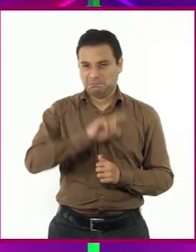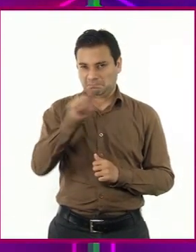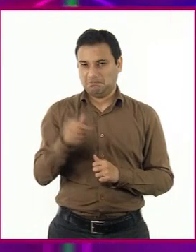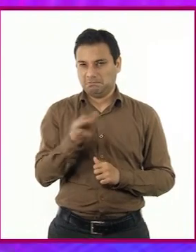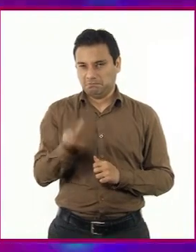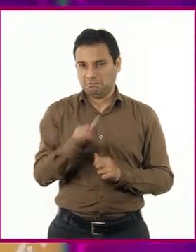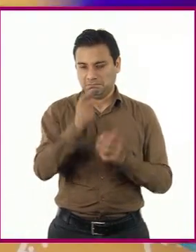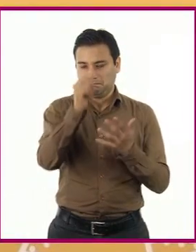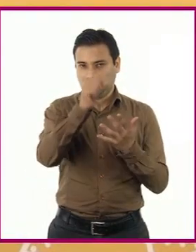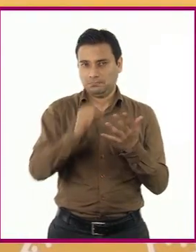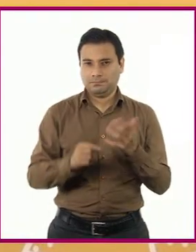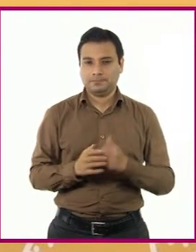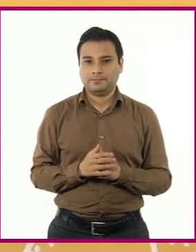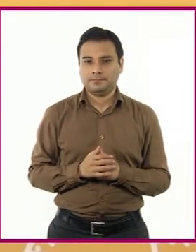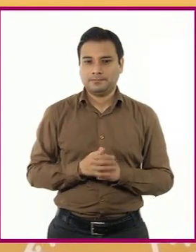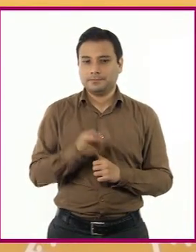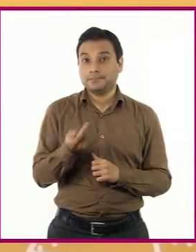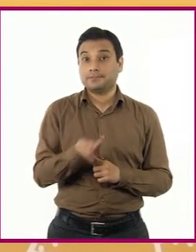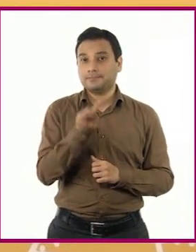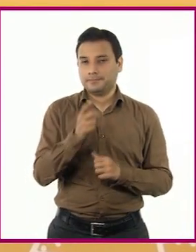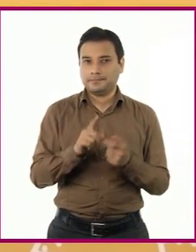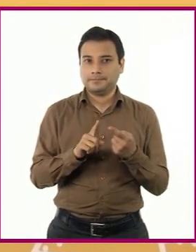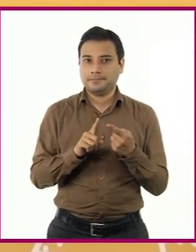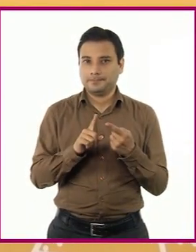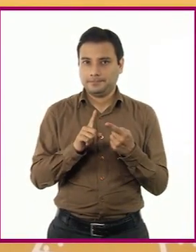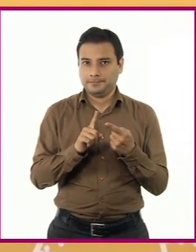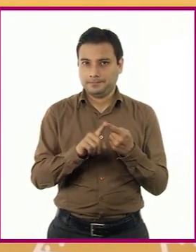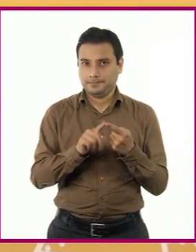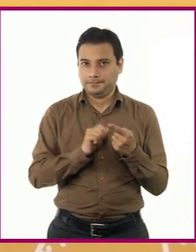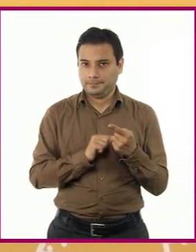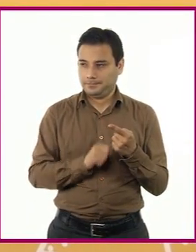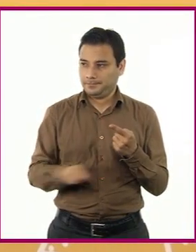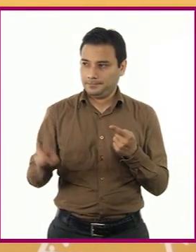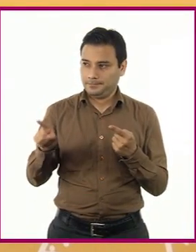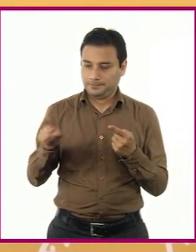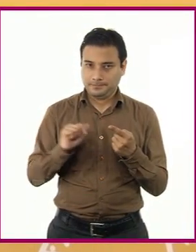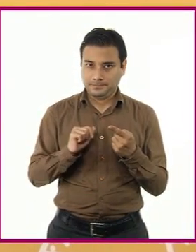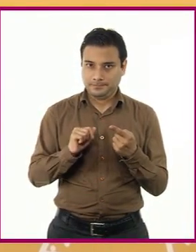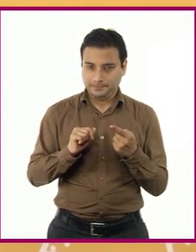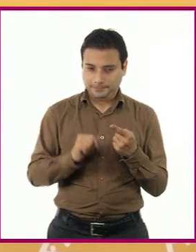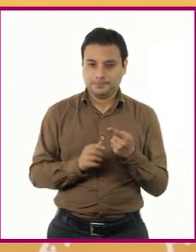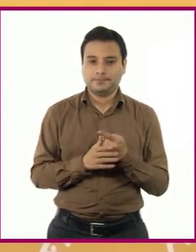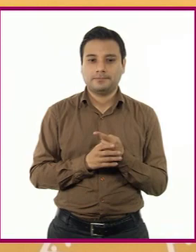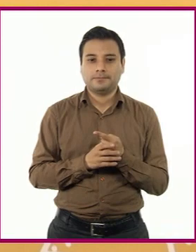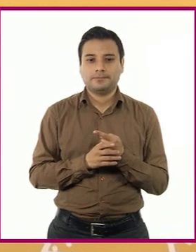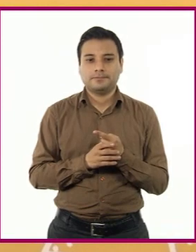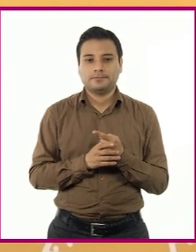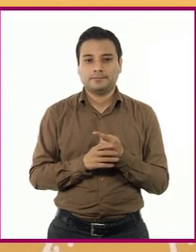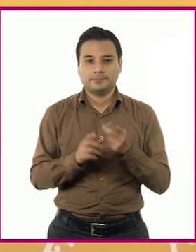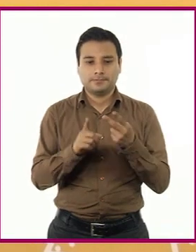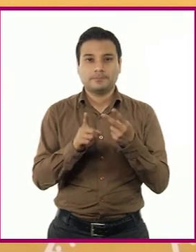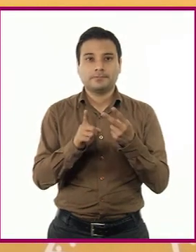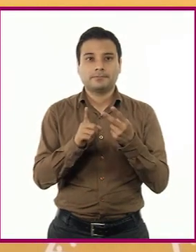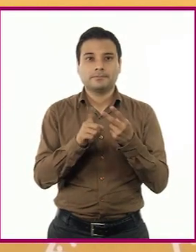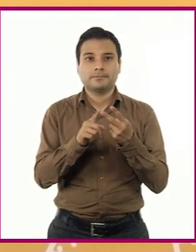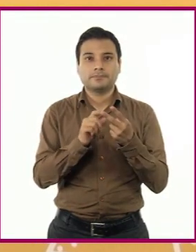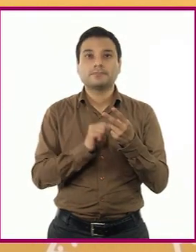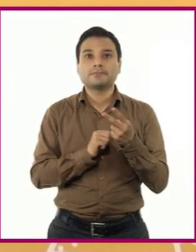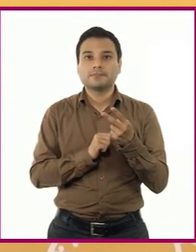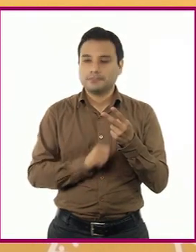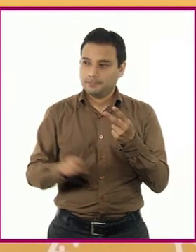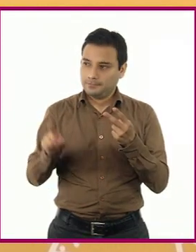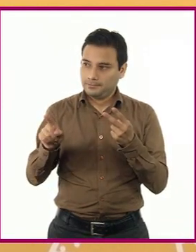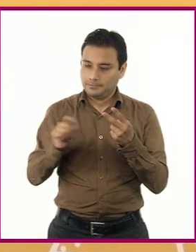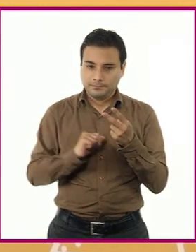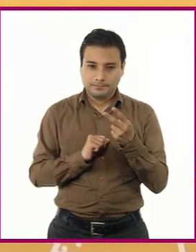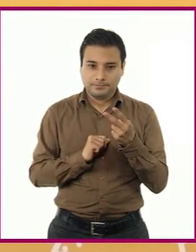preguntas. ¿Qué región del país aporta mayor cantidad de petróleo? ¿Qué región del país